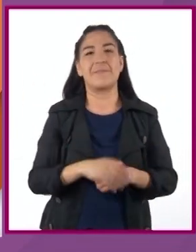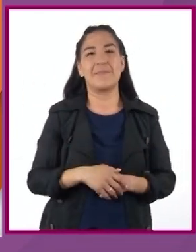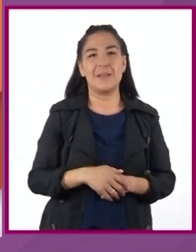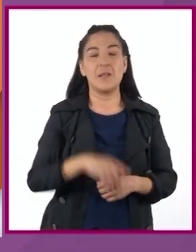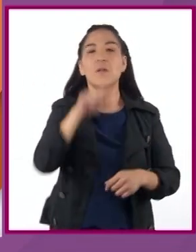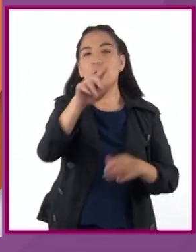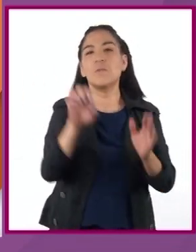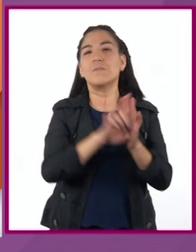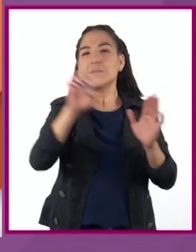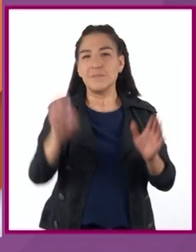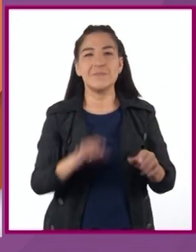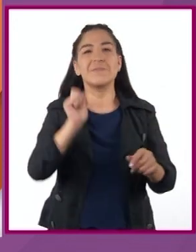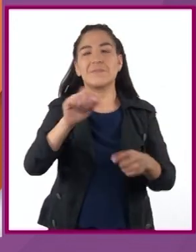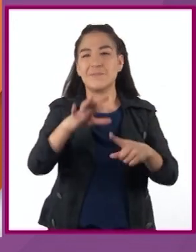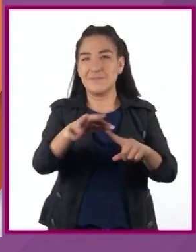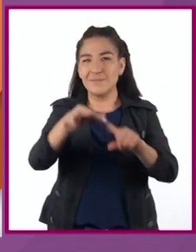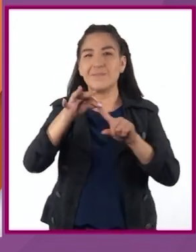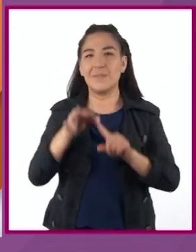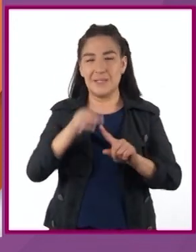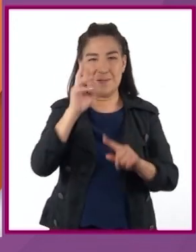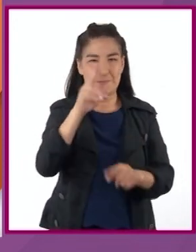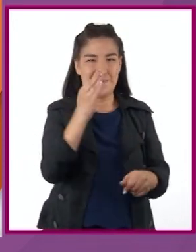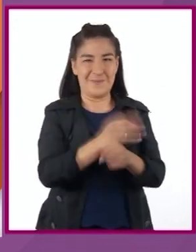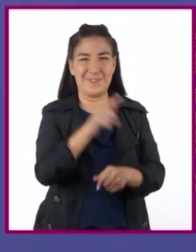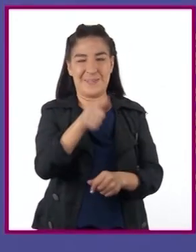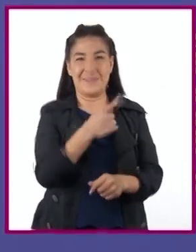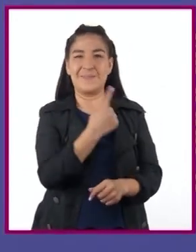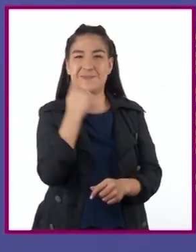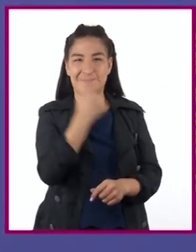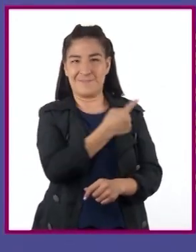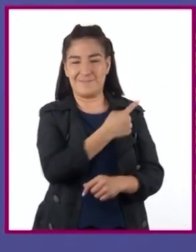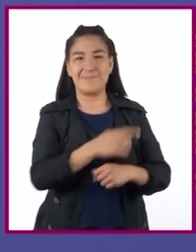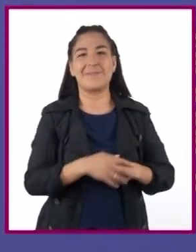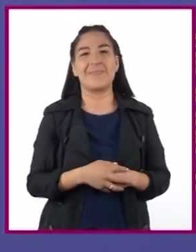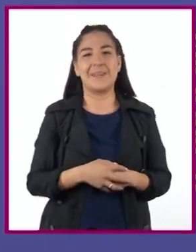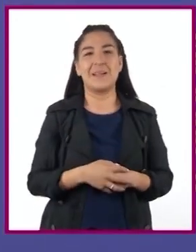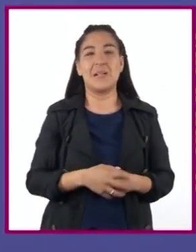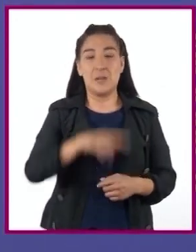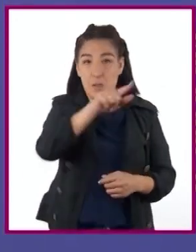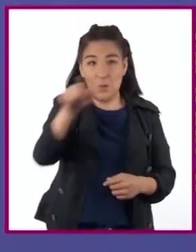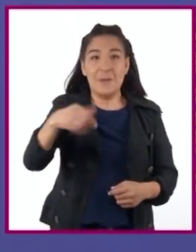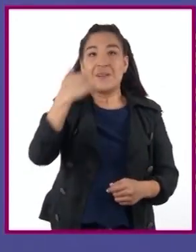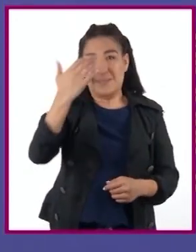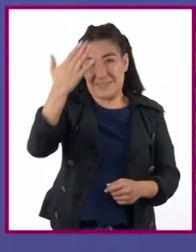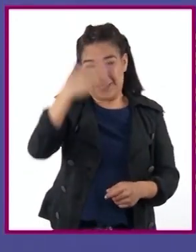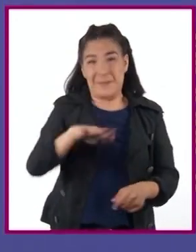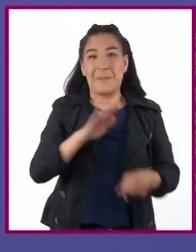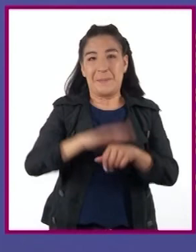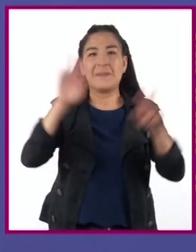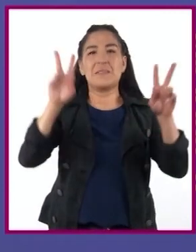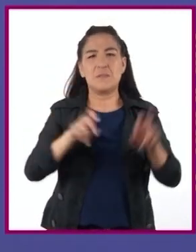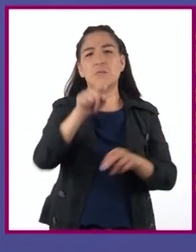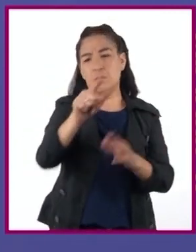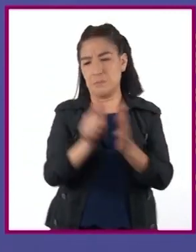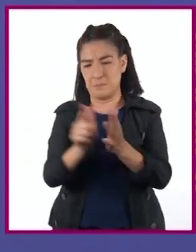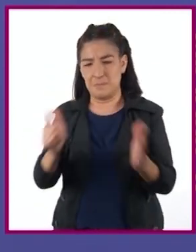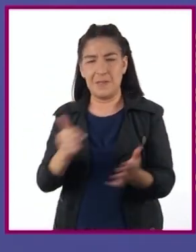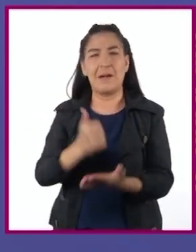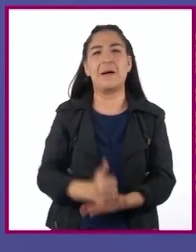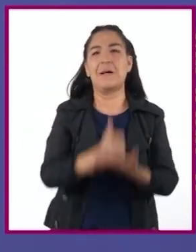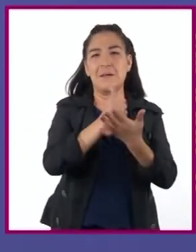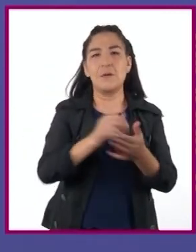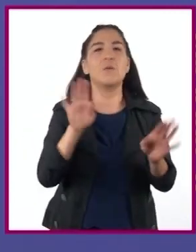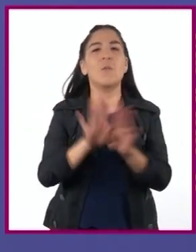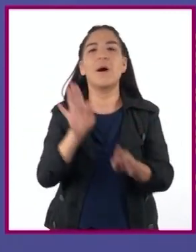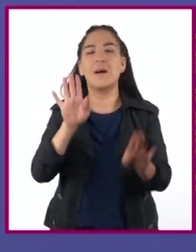como ejemplo la muestra que se presenta en pantalla. Si desean saber un poco más del tema, apóyense en su libro de texto.